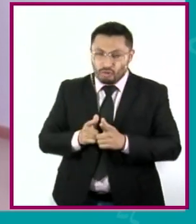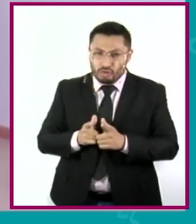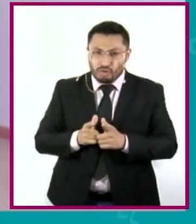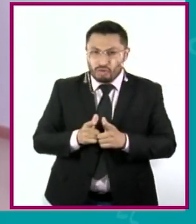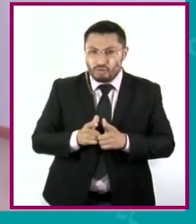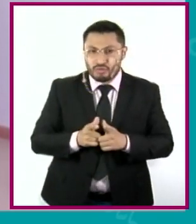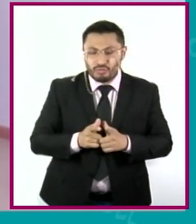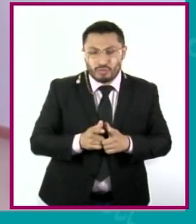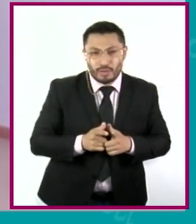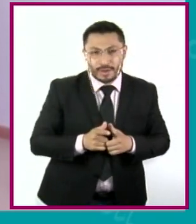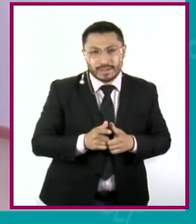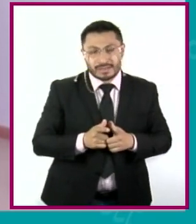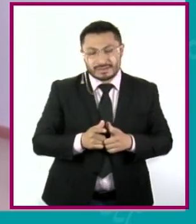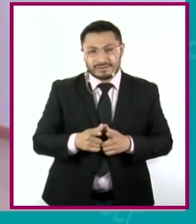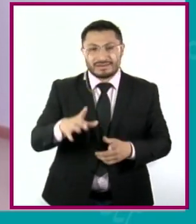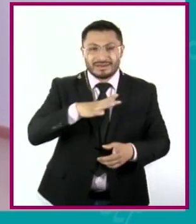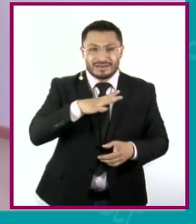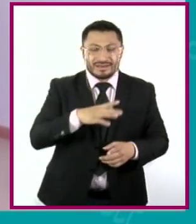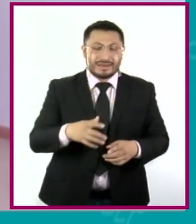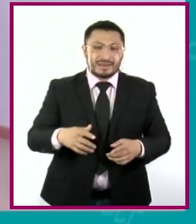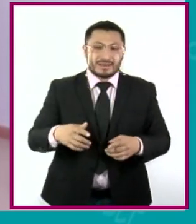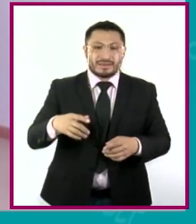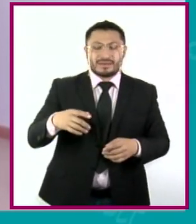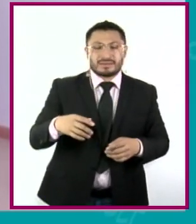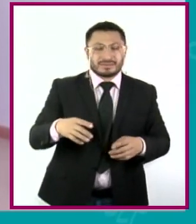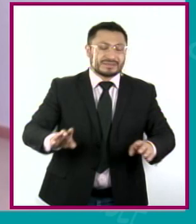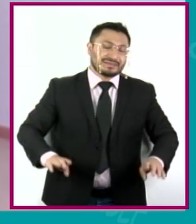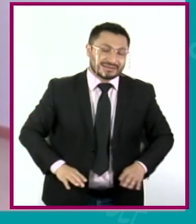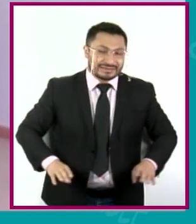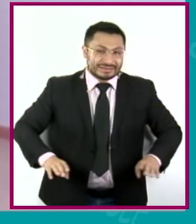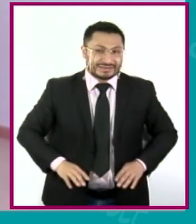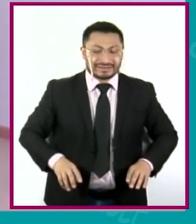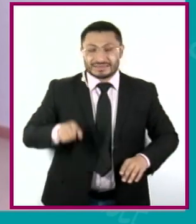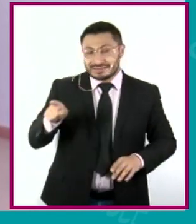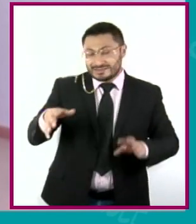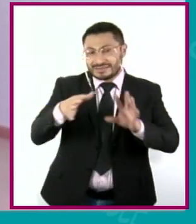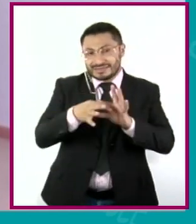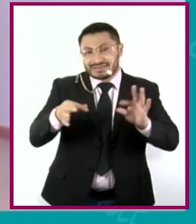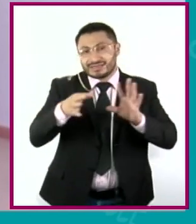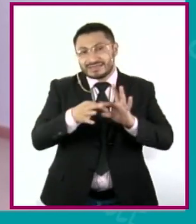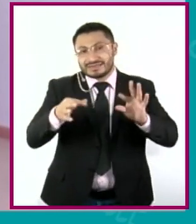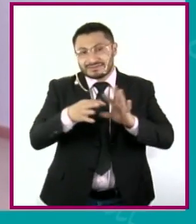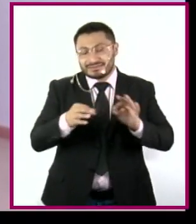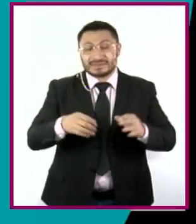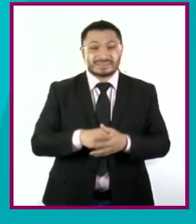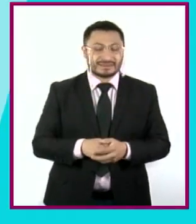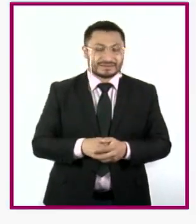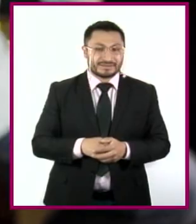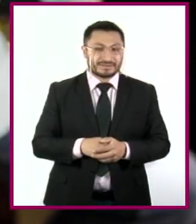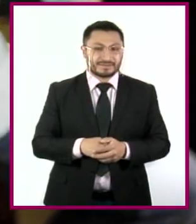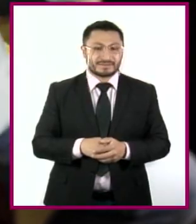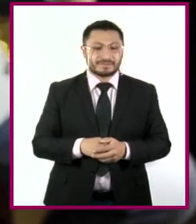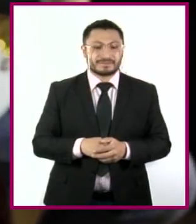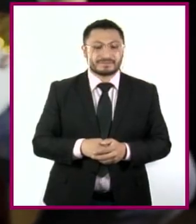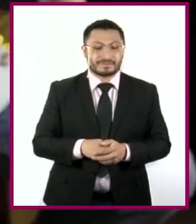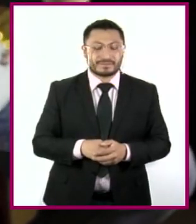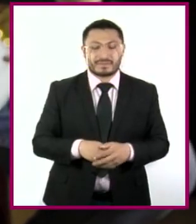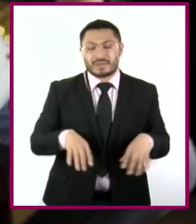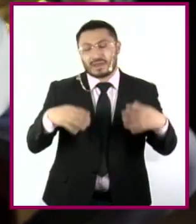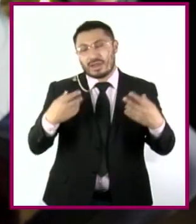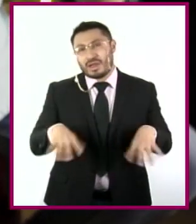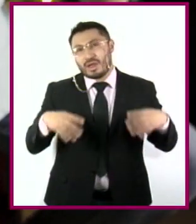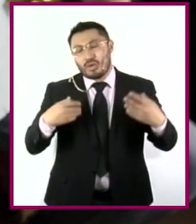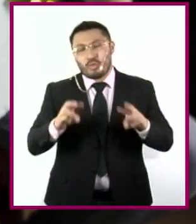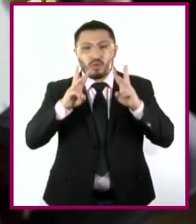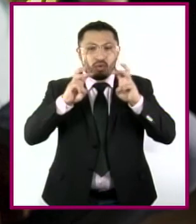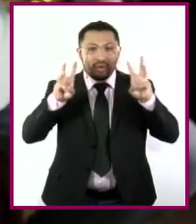se encuentran las partículas elementales, se explican las partículas elementales. Es increíble